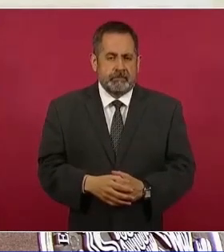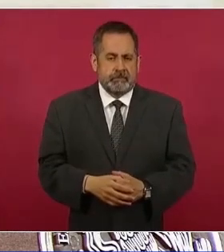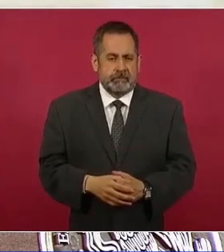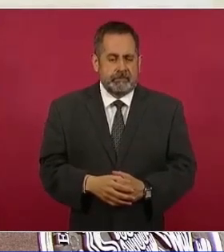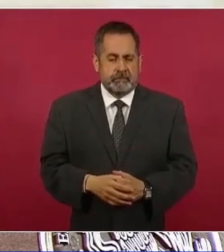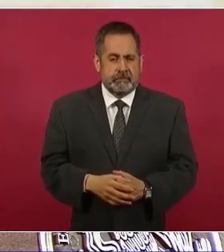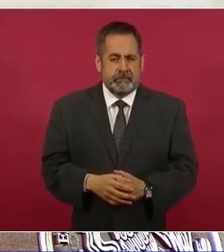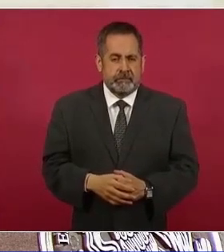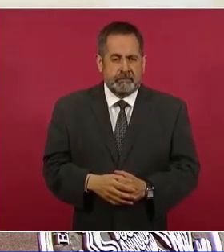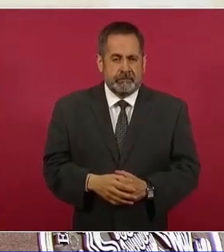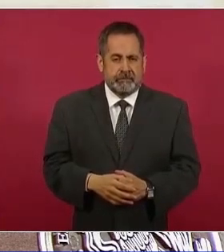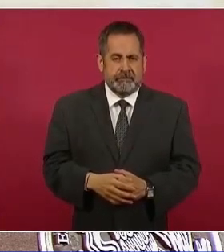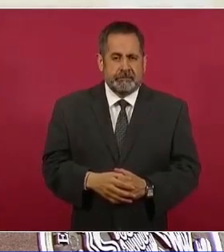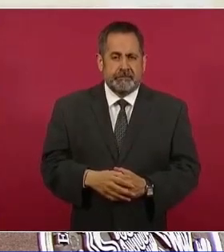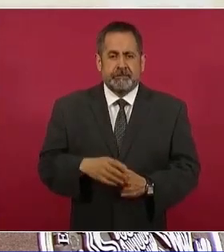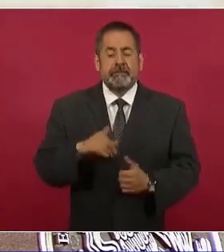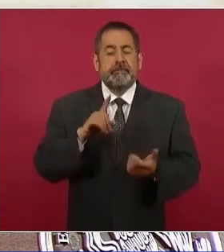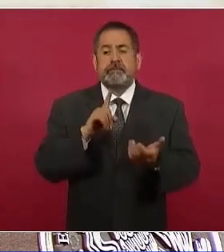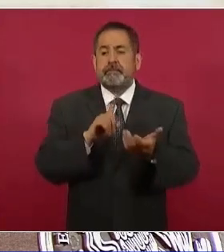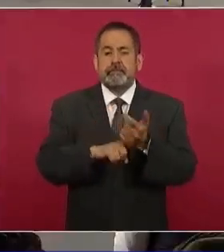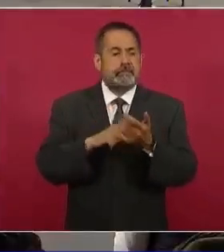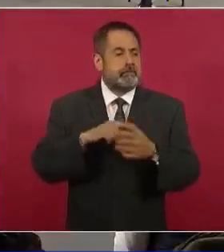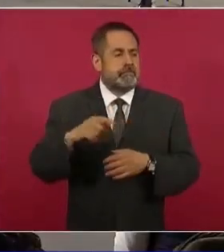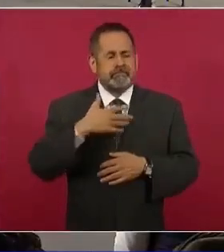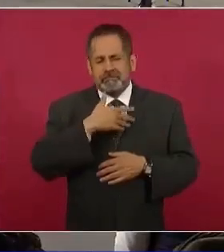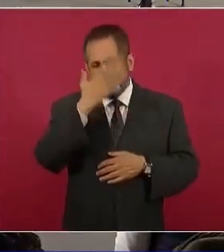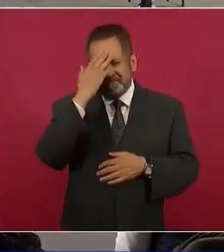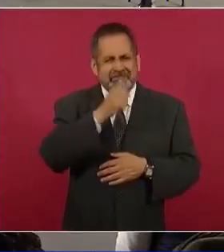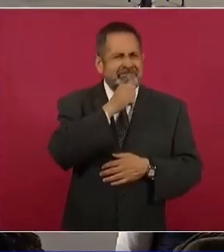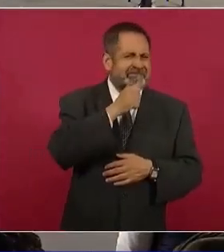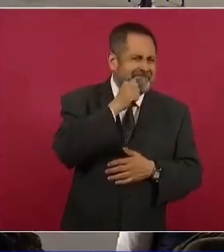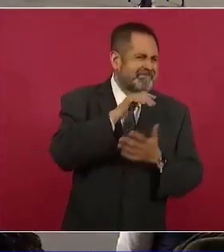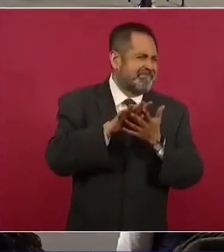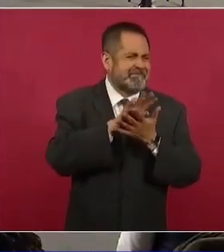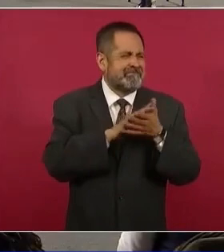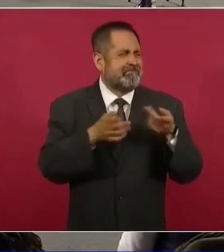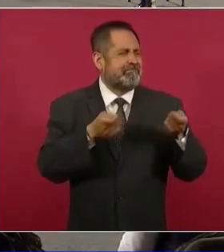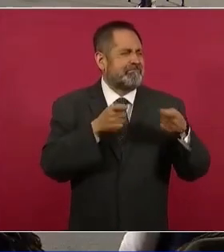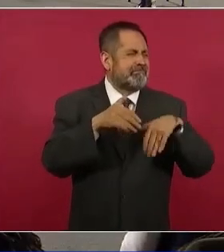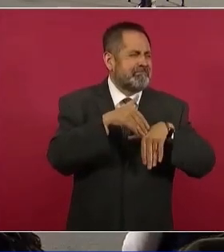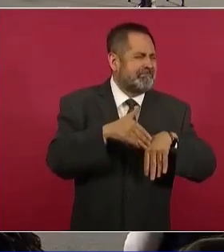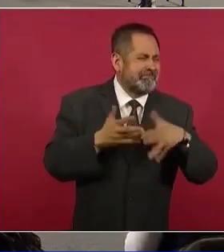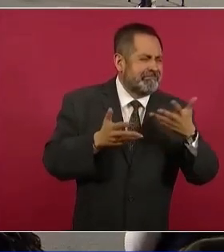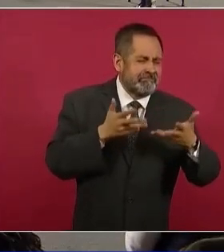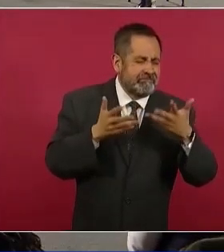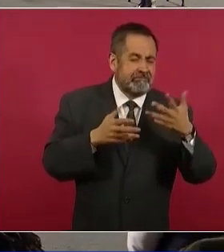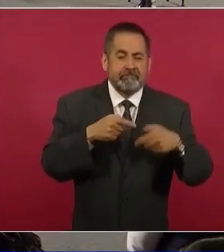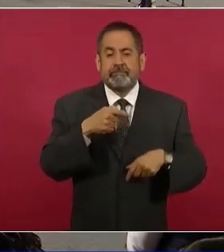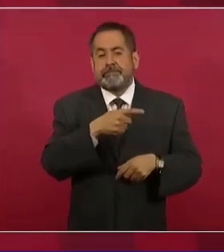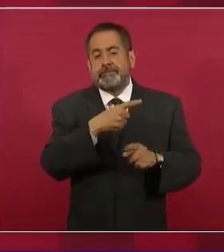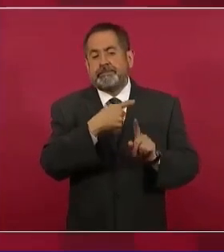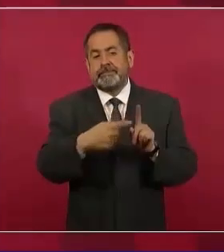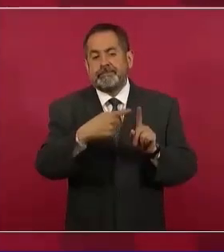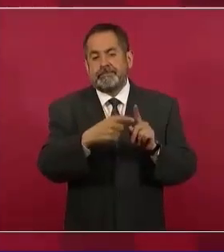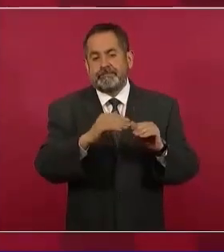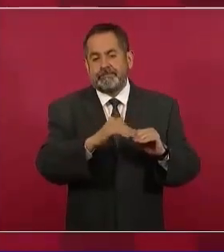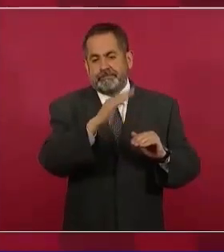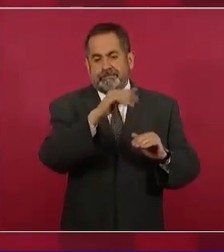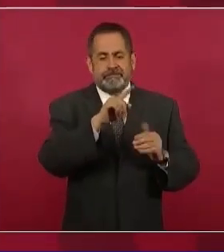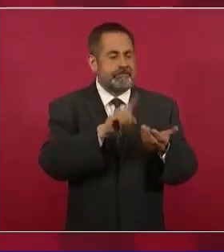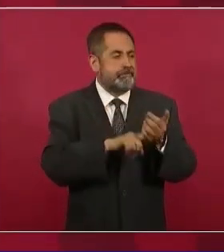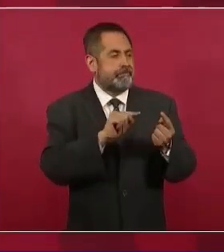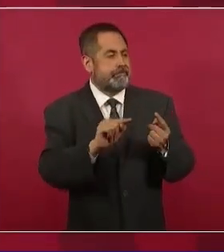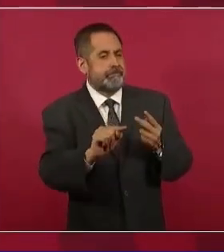Donde hay más desconocimiento de las cosas y los manipulan mucho, es en